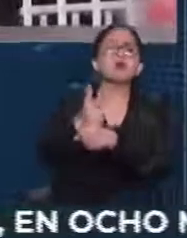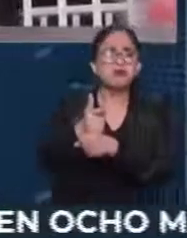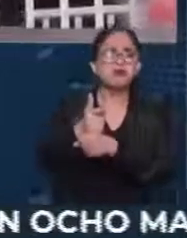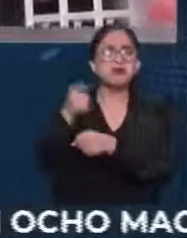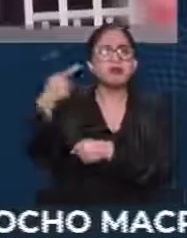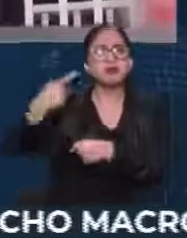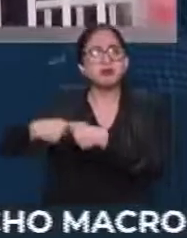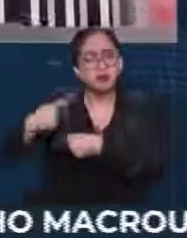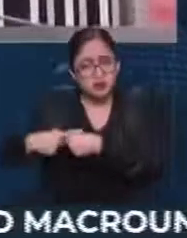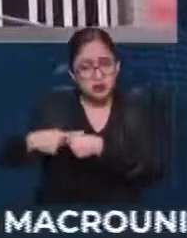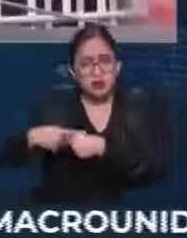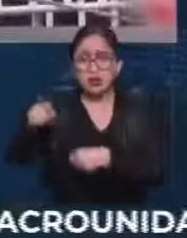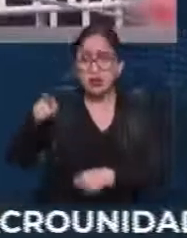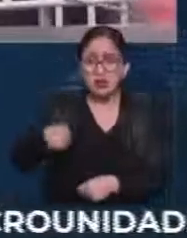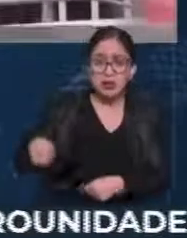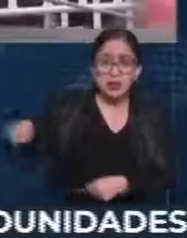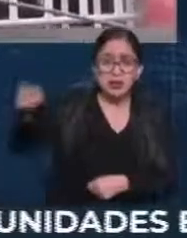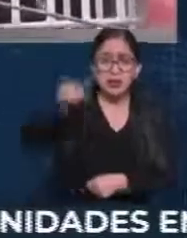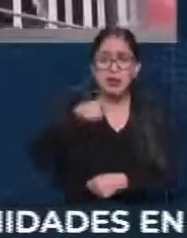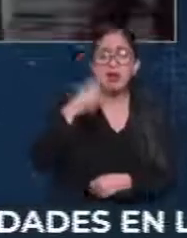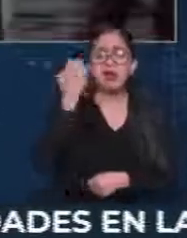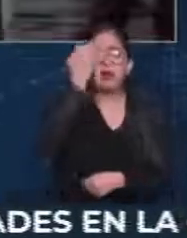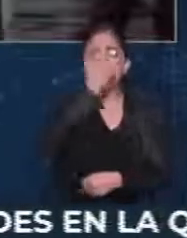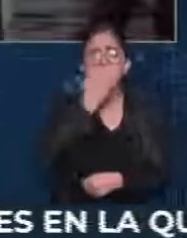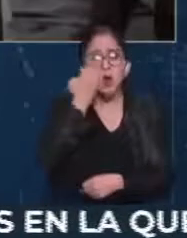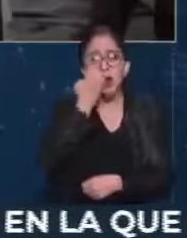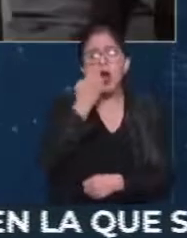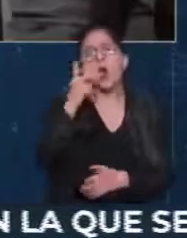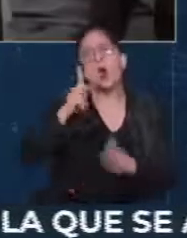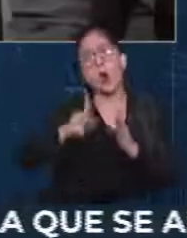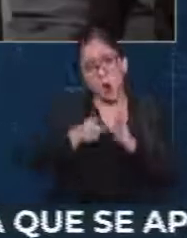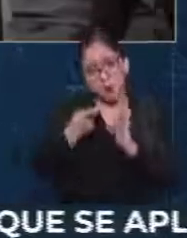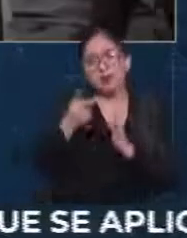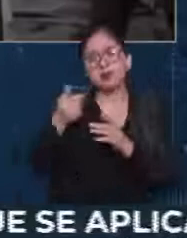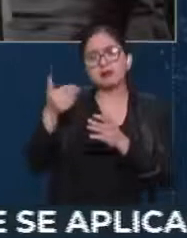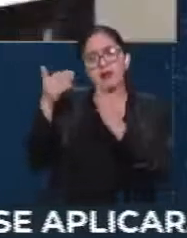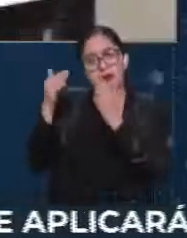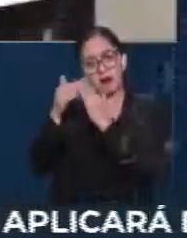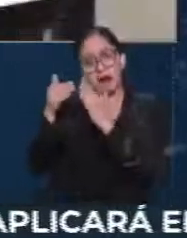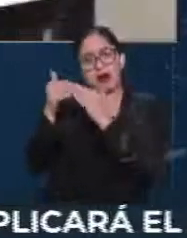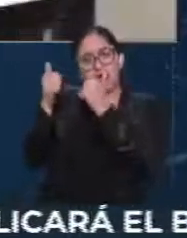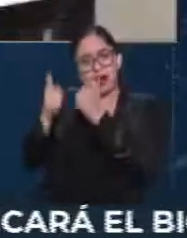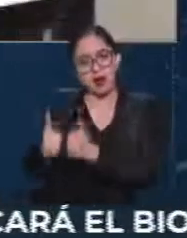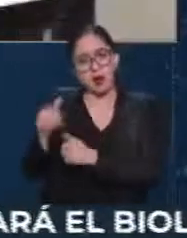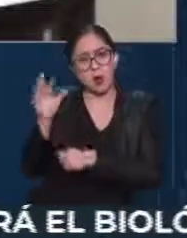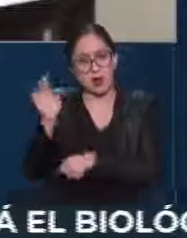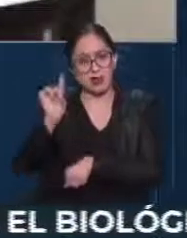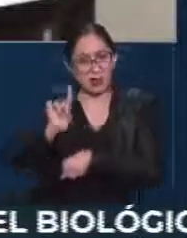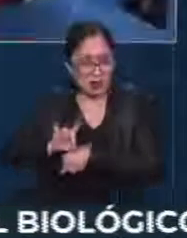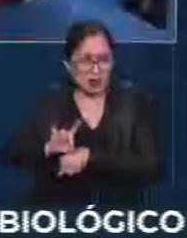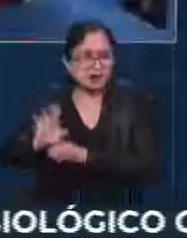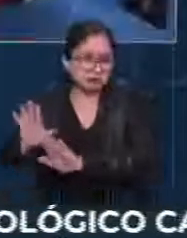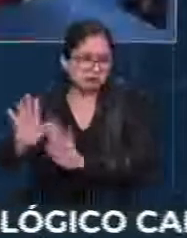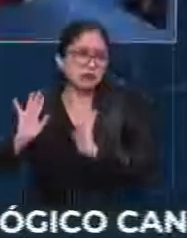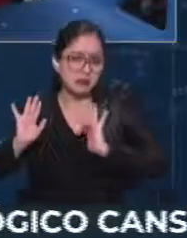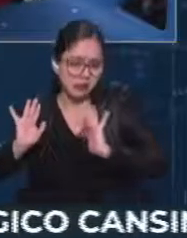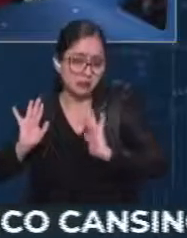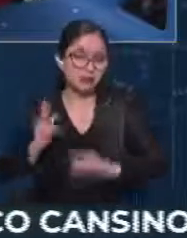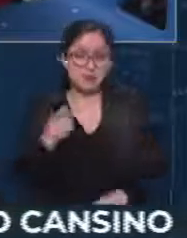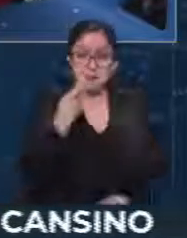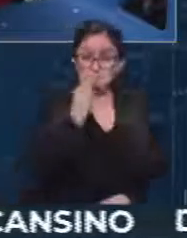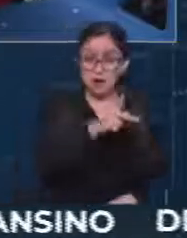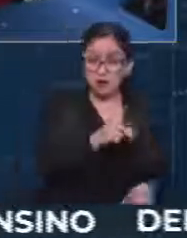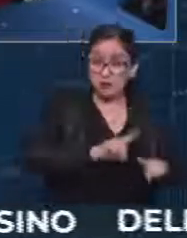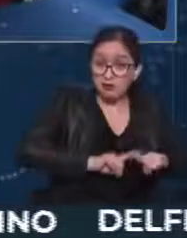días de cuarentena a la escuela. Entonces, la primera dimensión sería el traslado, porque en México no es como en otros países en